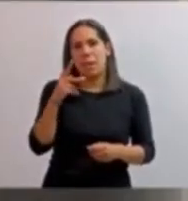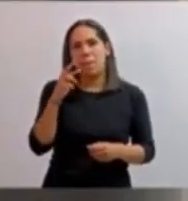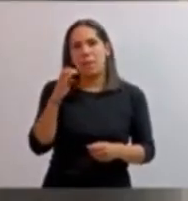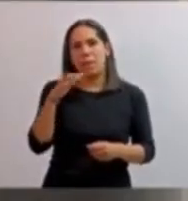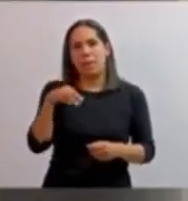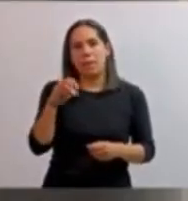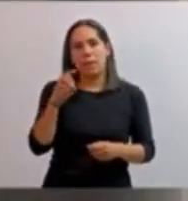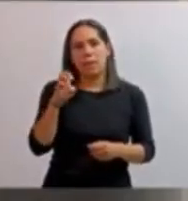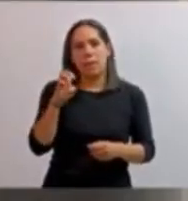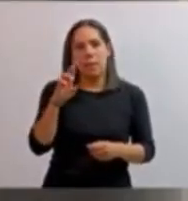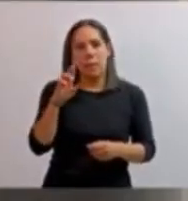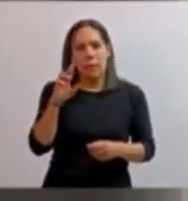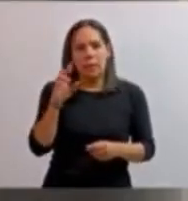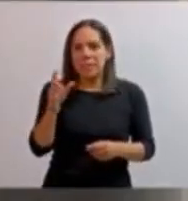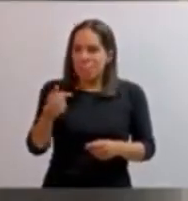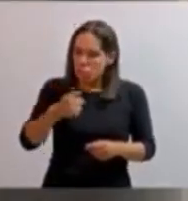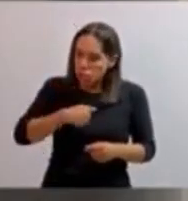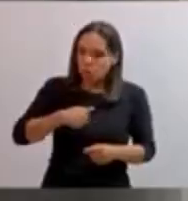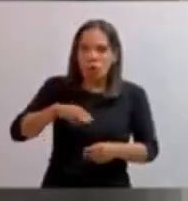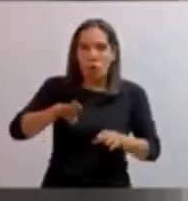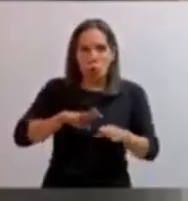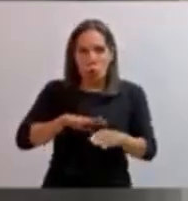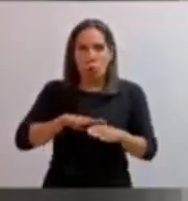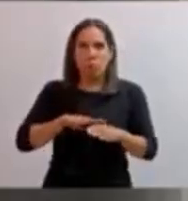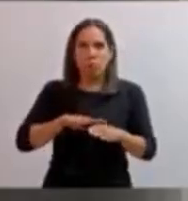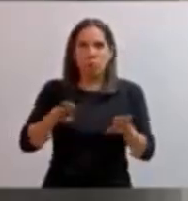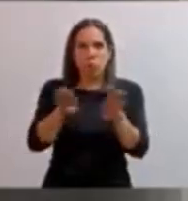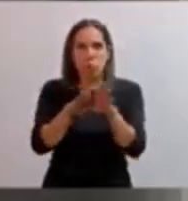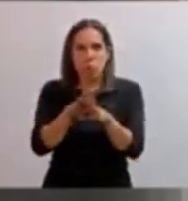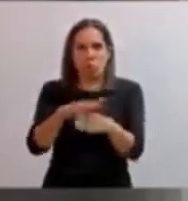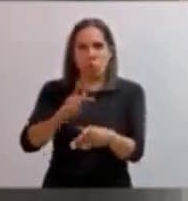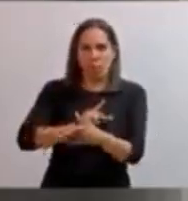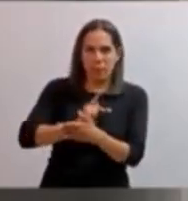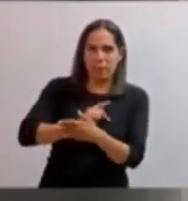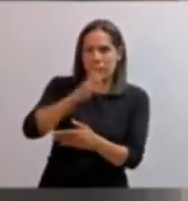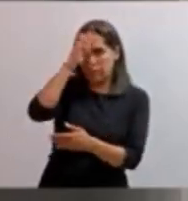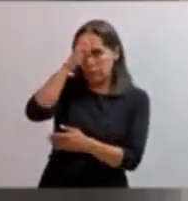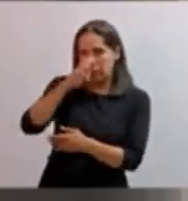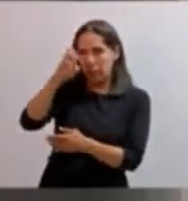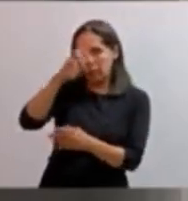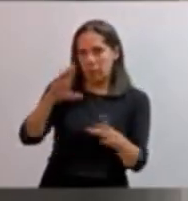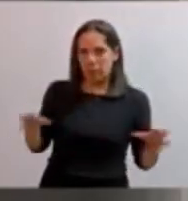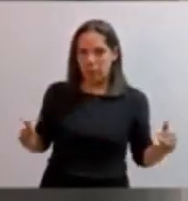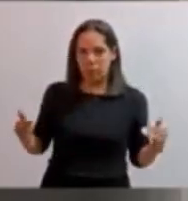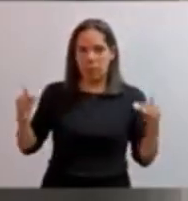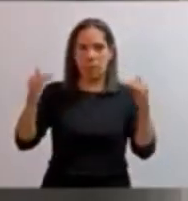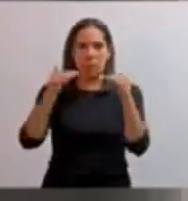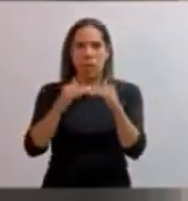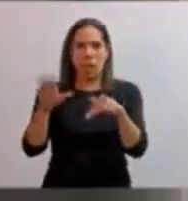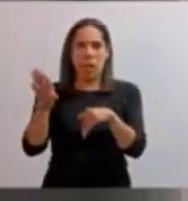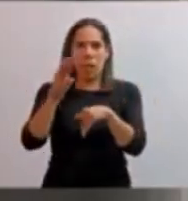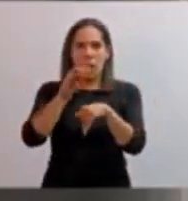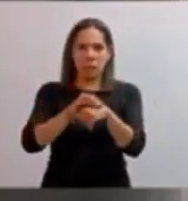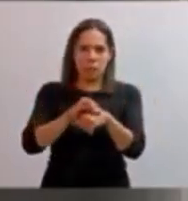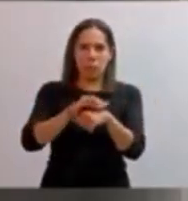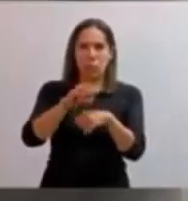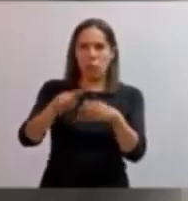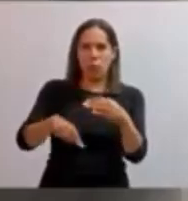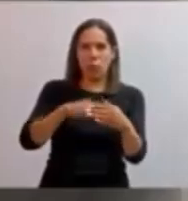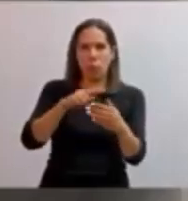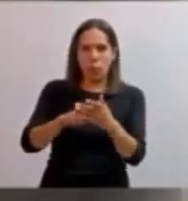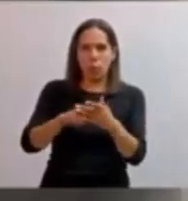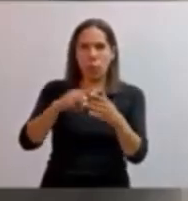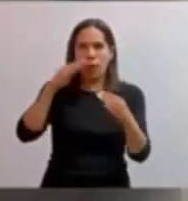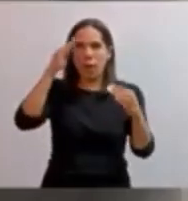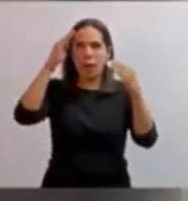propios marcos, nuestras propias experiencias, ¿no? Ponerlas en un lugar de reflexión,